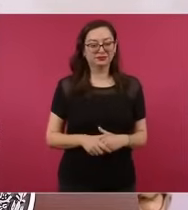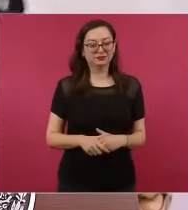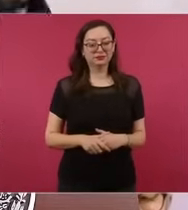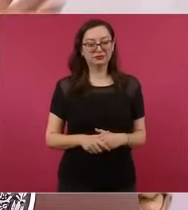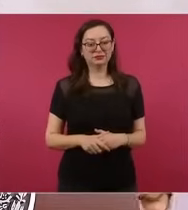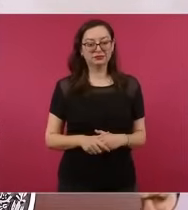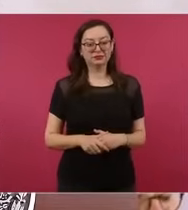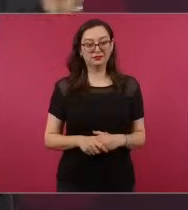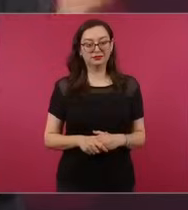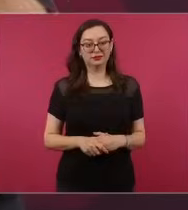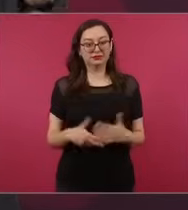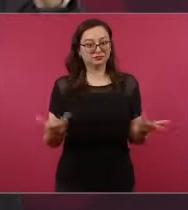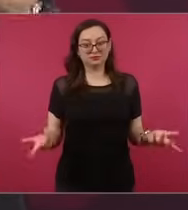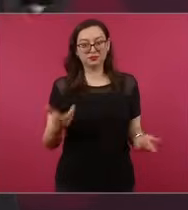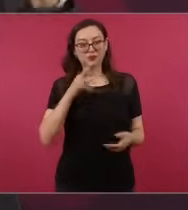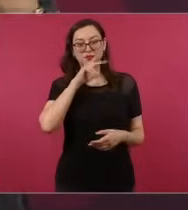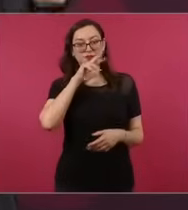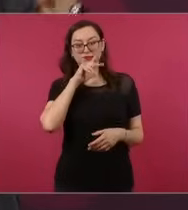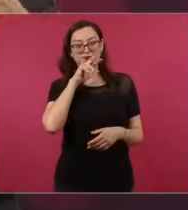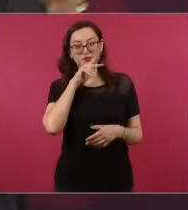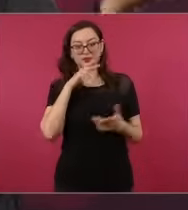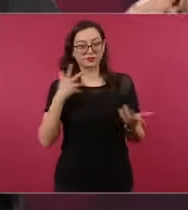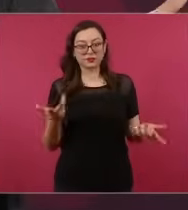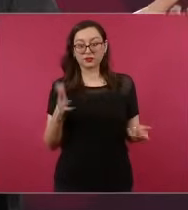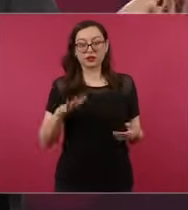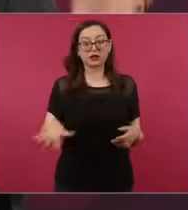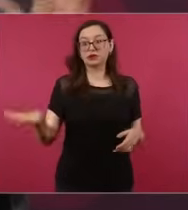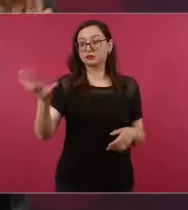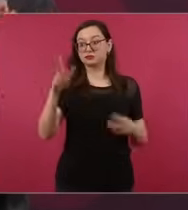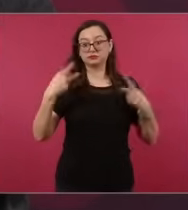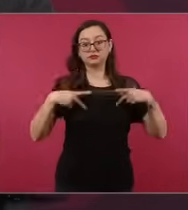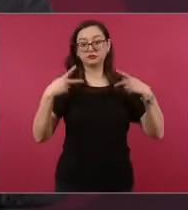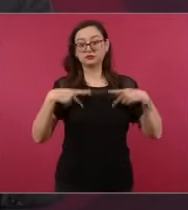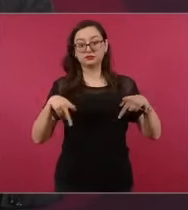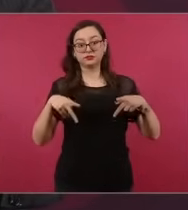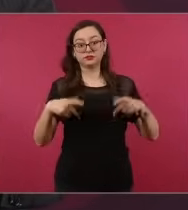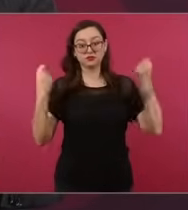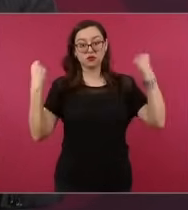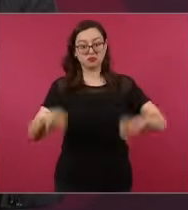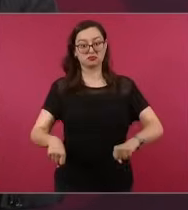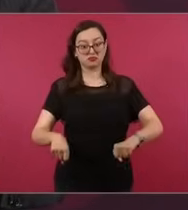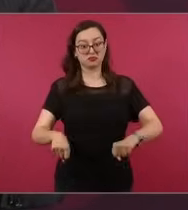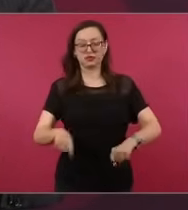y no se preocupen, no va a haber dictadura del proletariado.